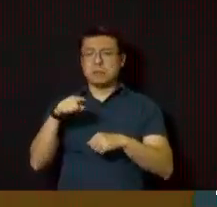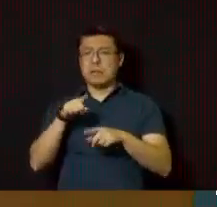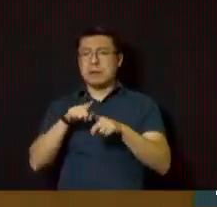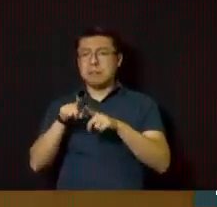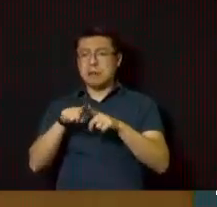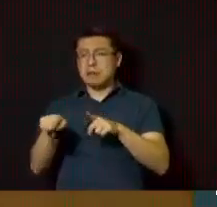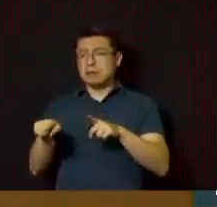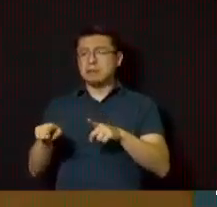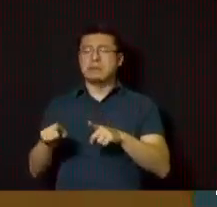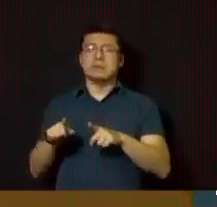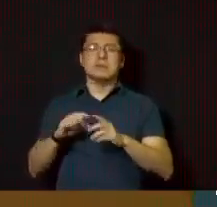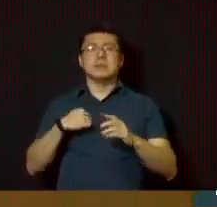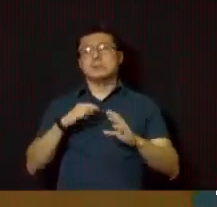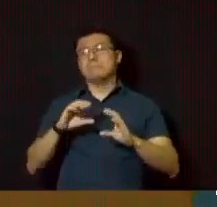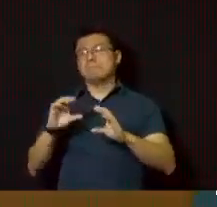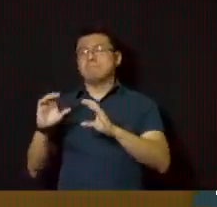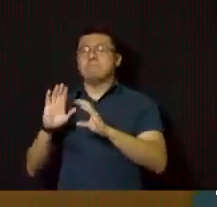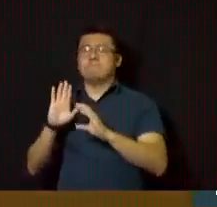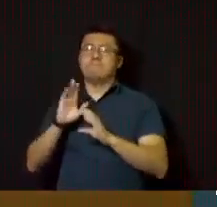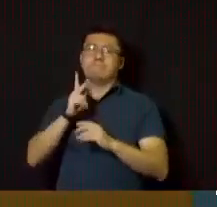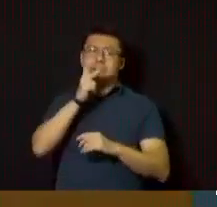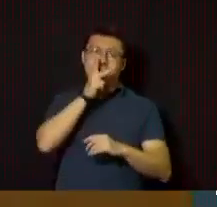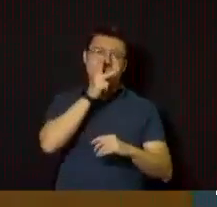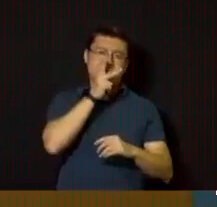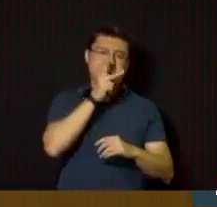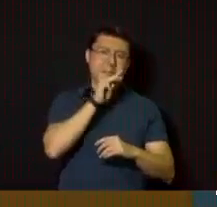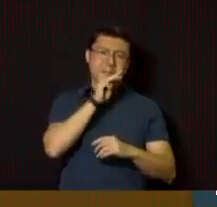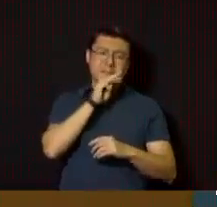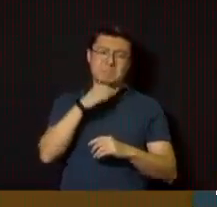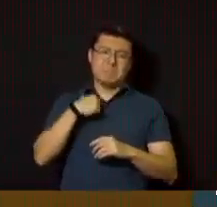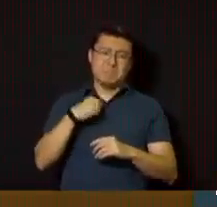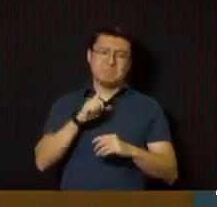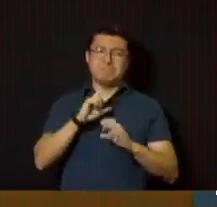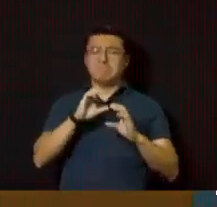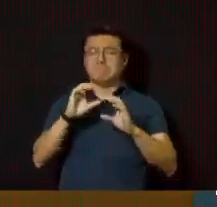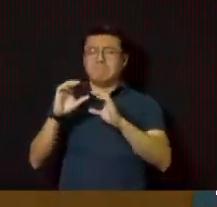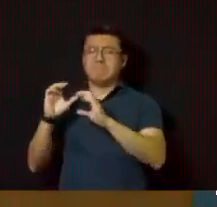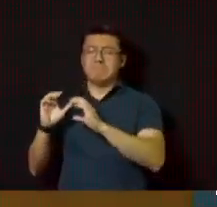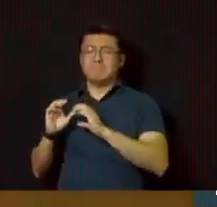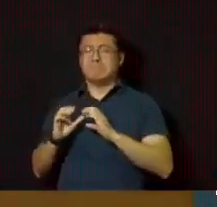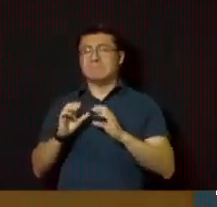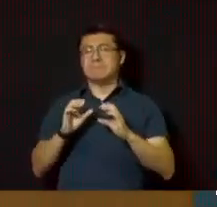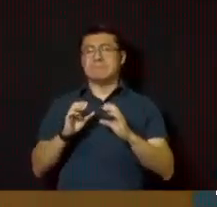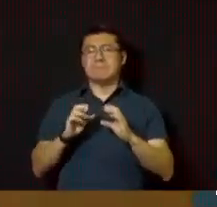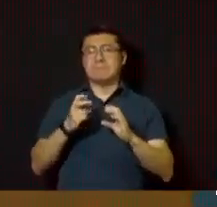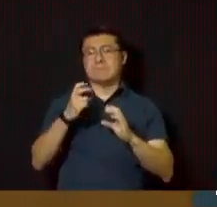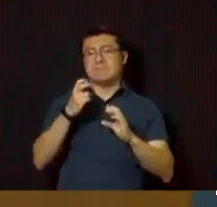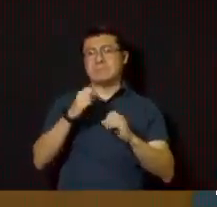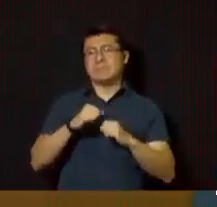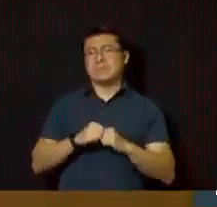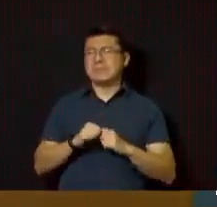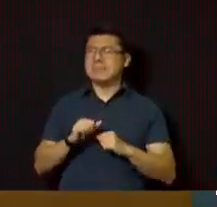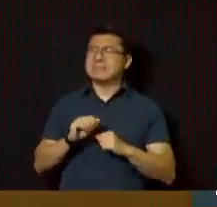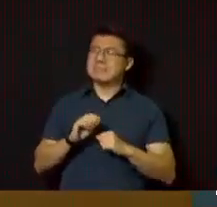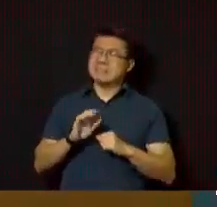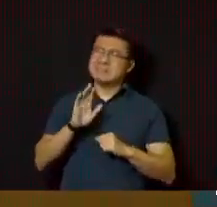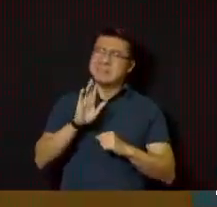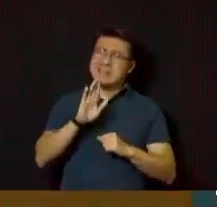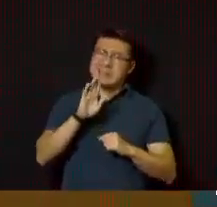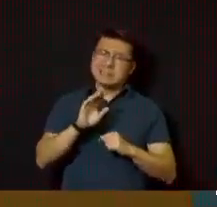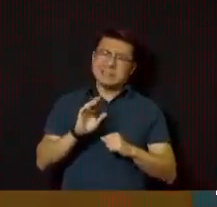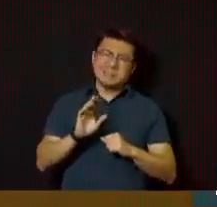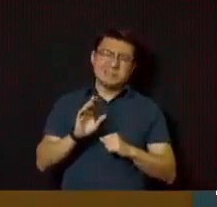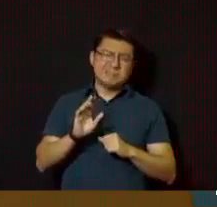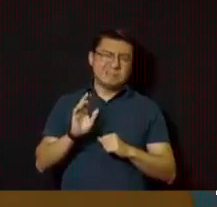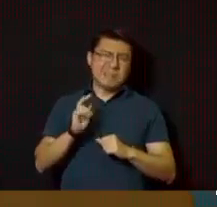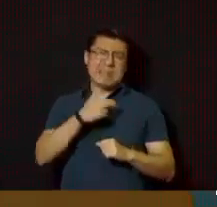padre, familia y todo eso. Entonces, yo tenía como querida en un principio con ellos, ¿no? Tenía como que una cosa muy